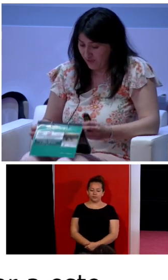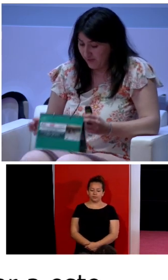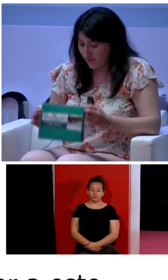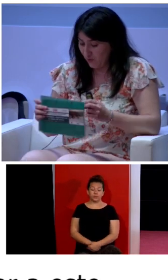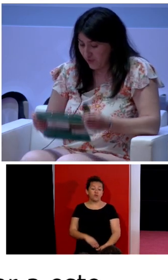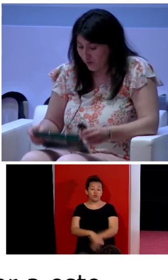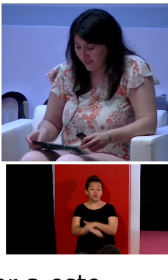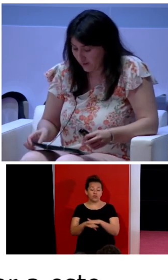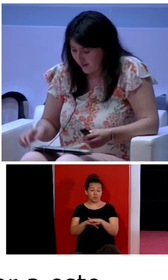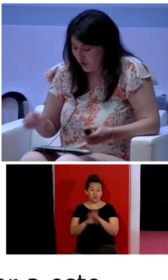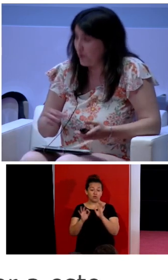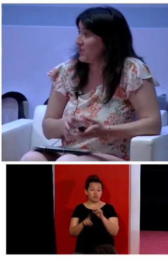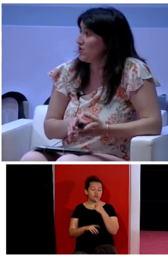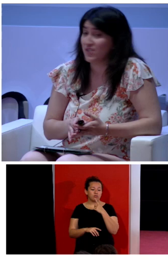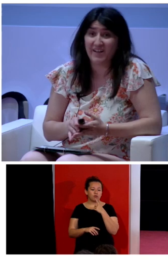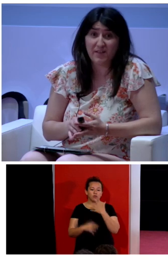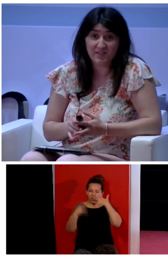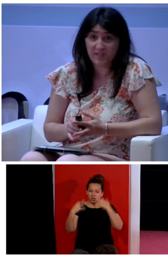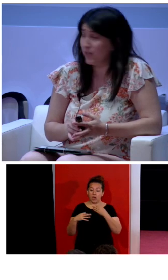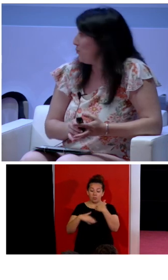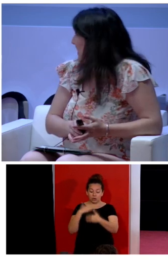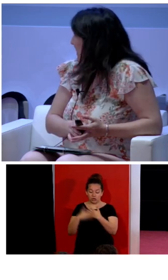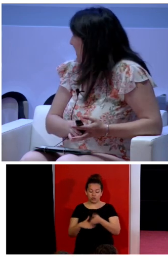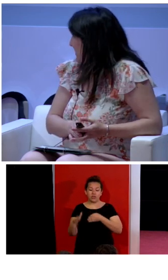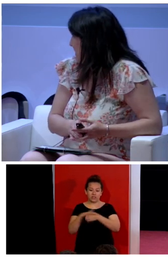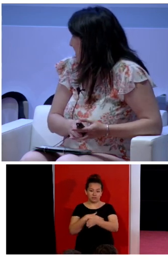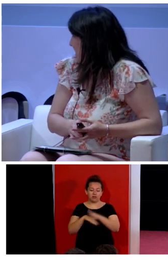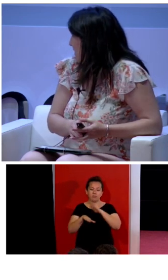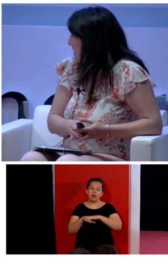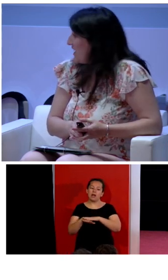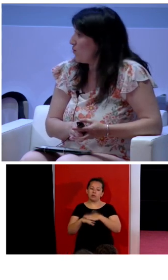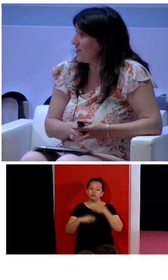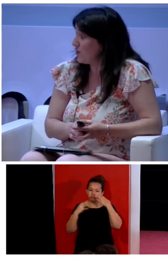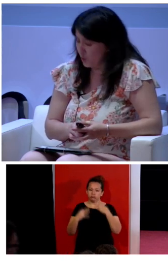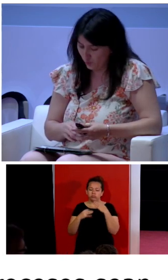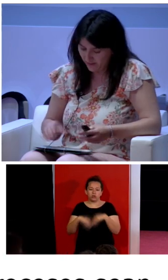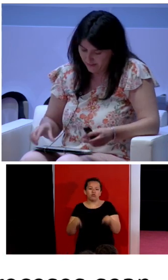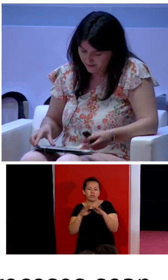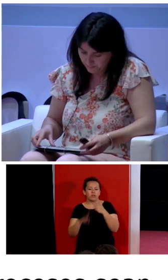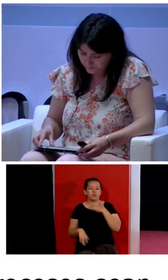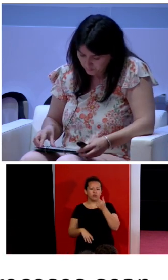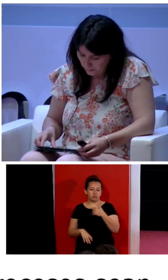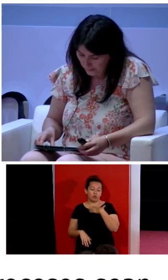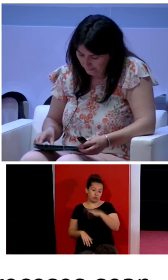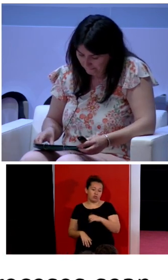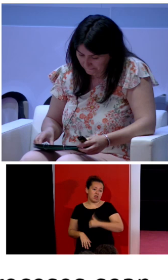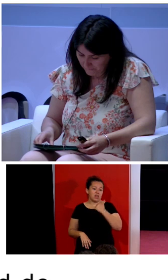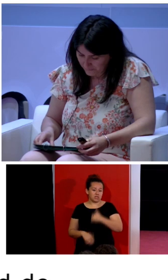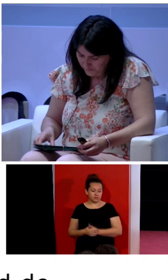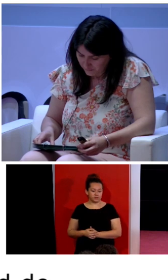Es fundamental, como digo, garantizar que los procesos sean accesibles para garantizar la igualdad de oportunidades.